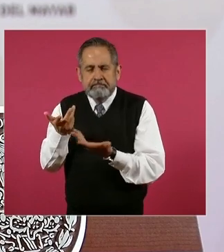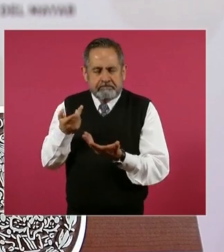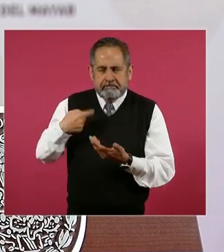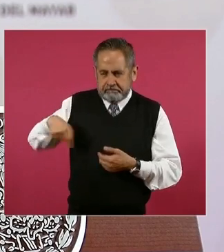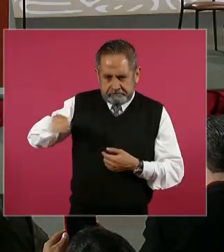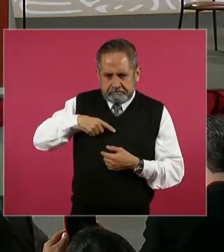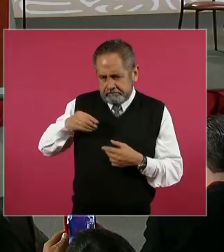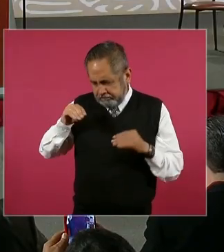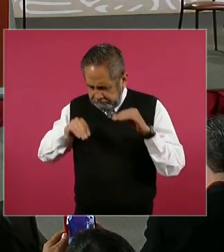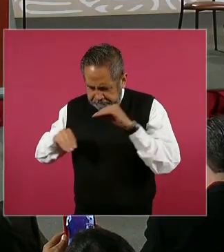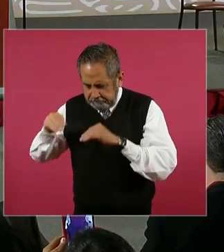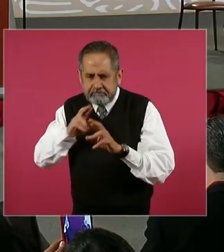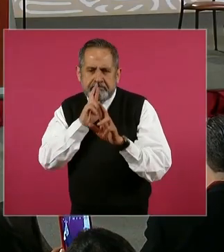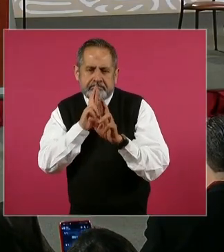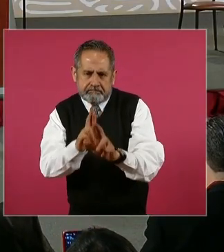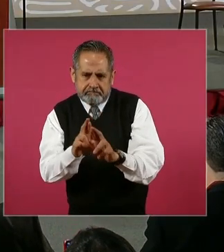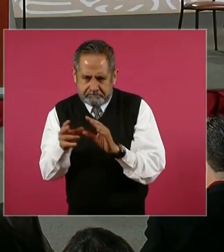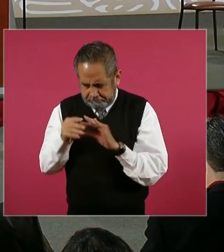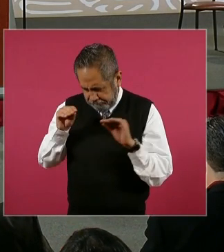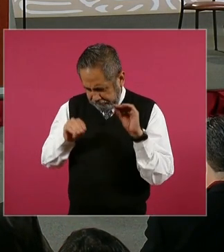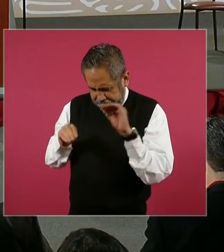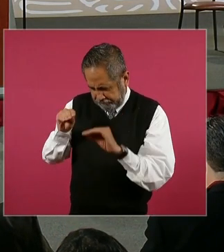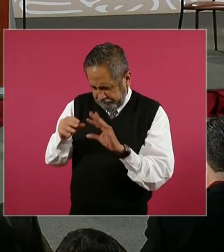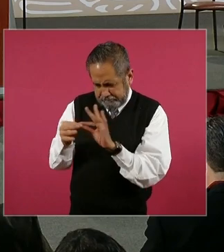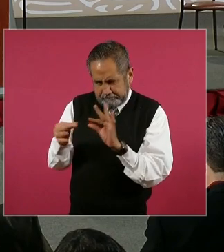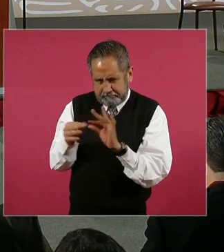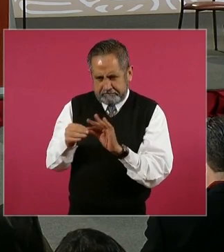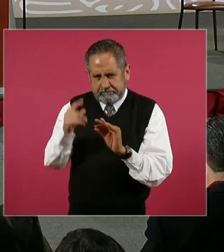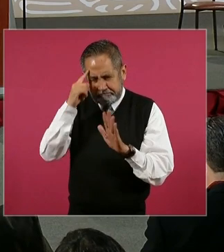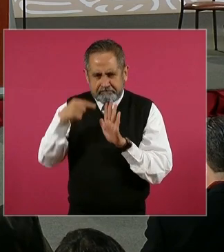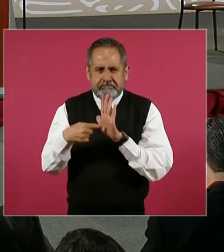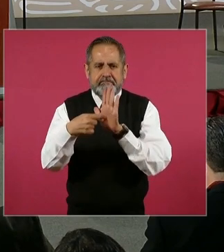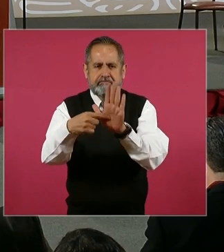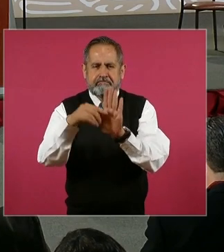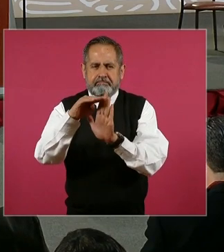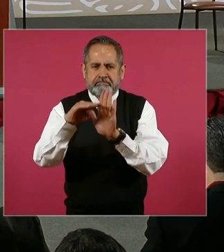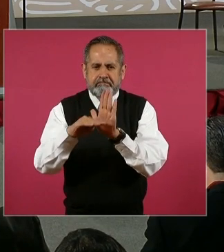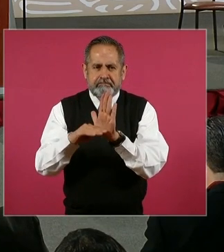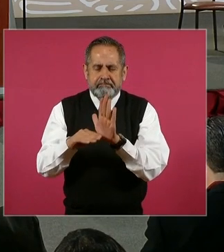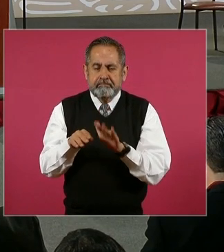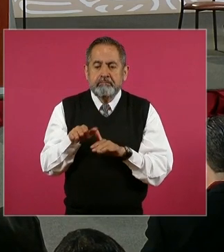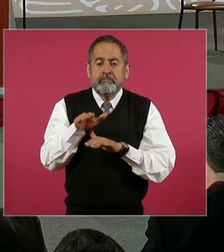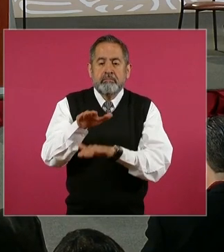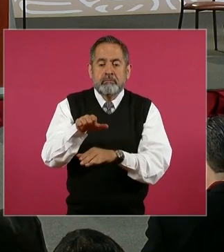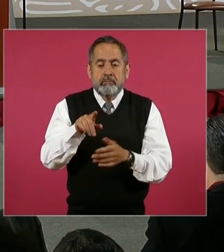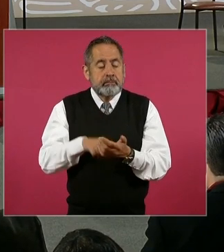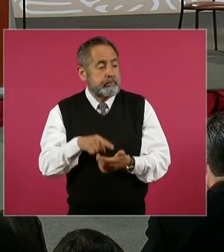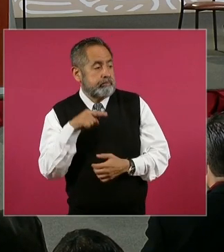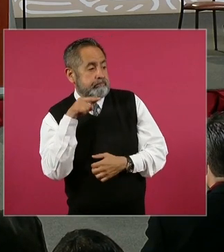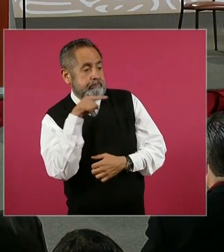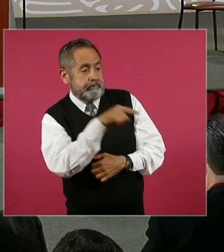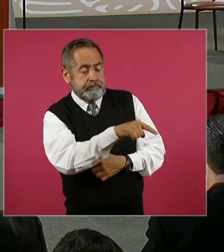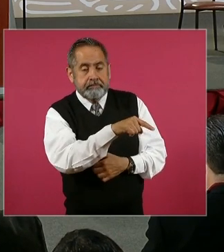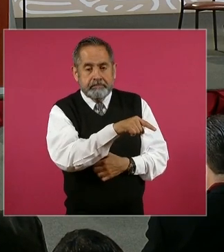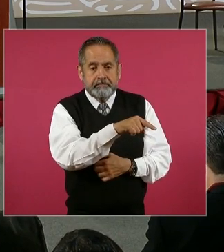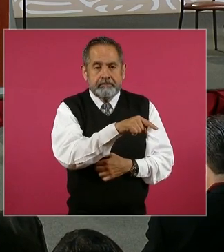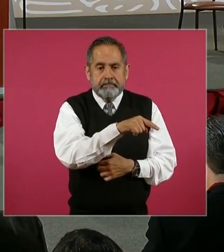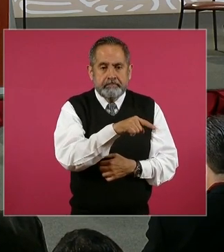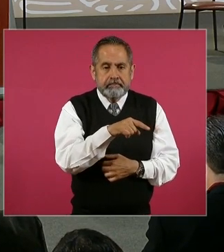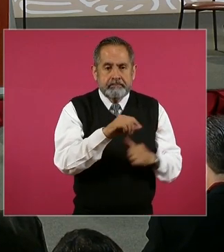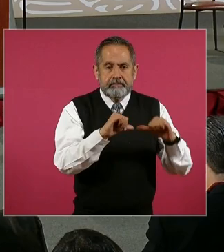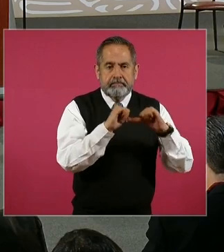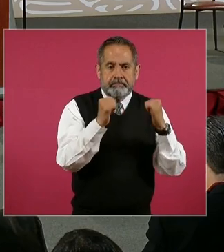pública sobre una un organismo no gubernamental